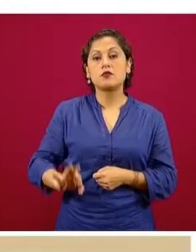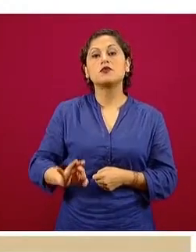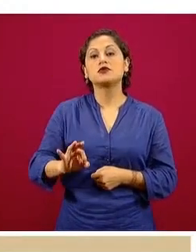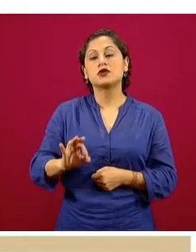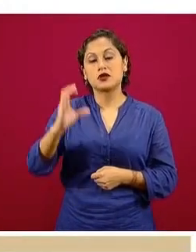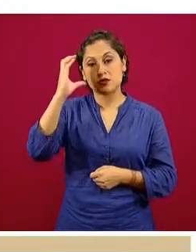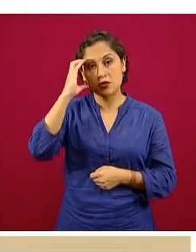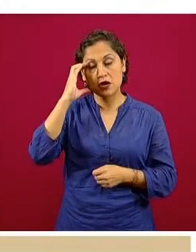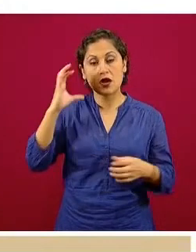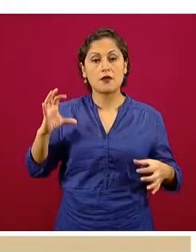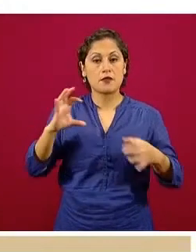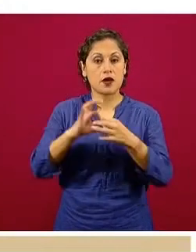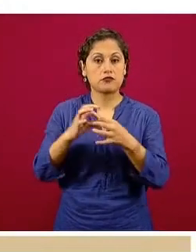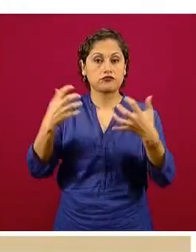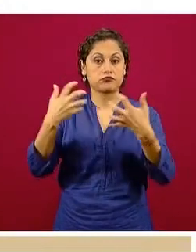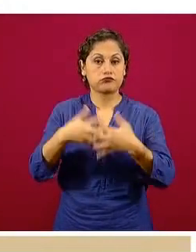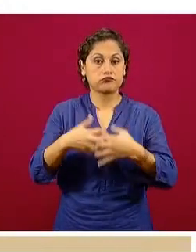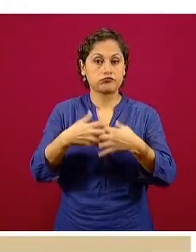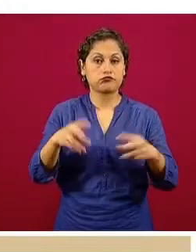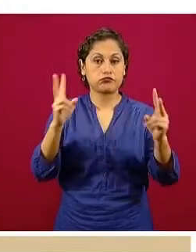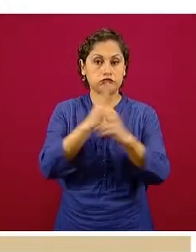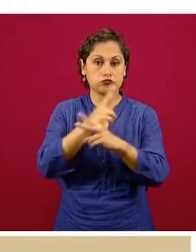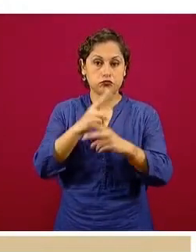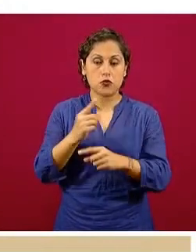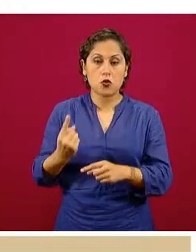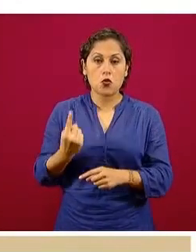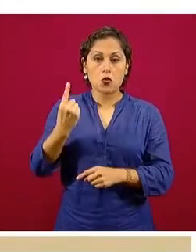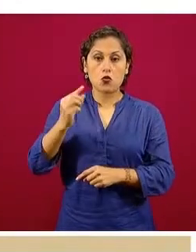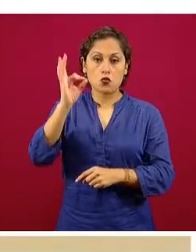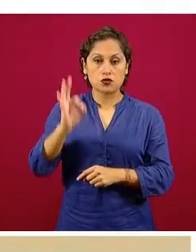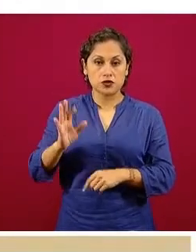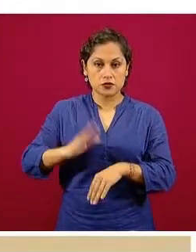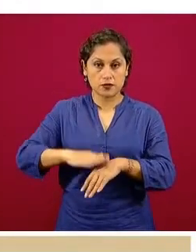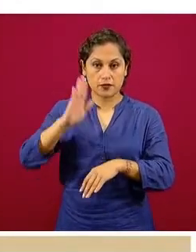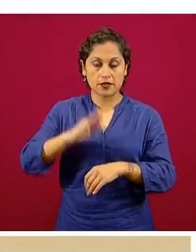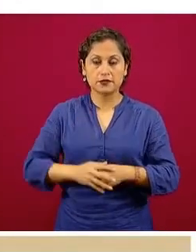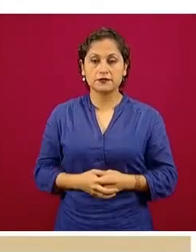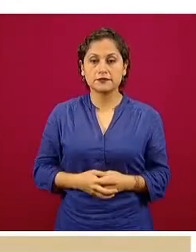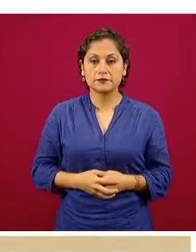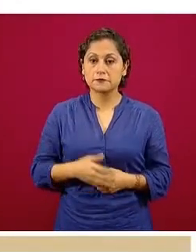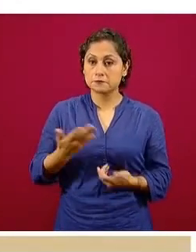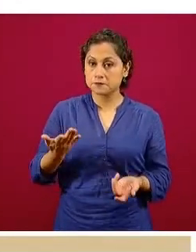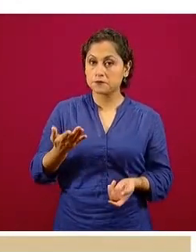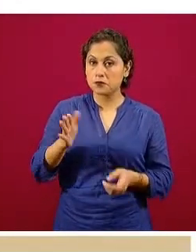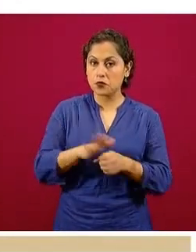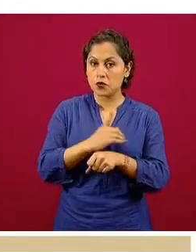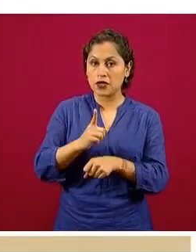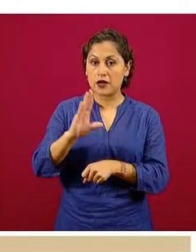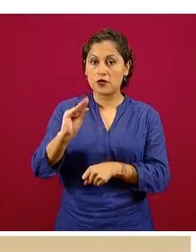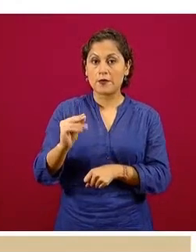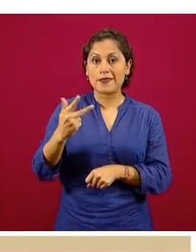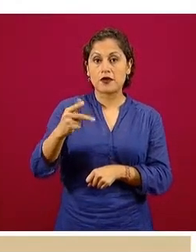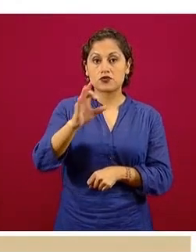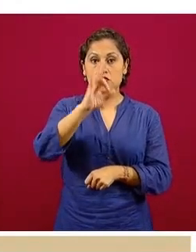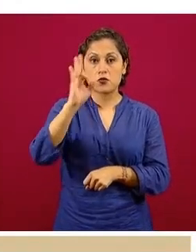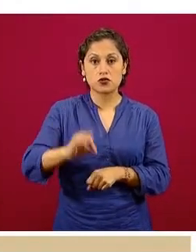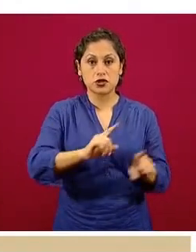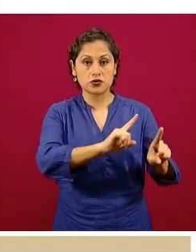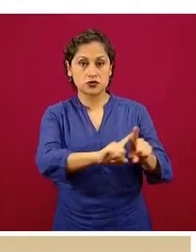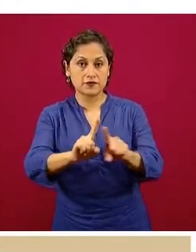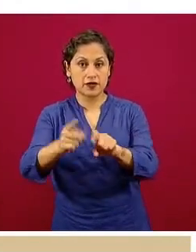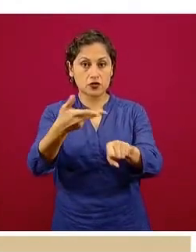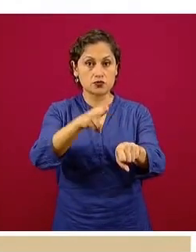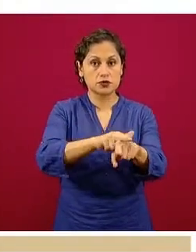las camas y heras con ventilador también se incrementa un poco un punto porcentual y esto lo sabemos porque el 98 por ciento de las unidades scoville